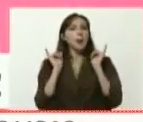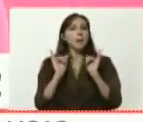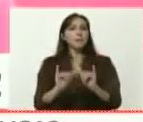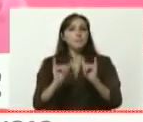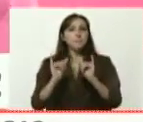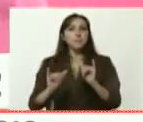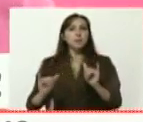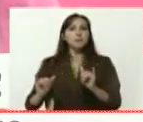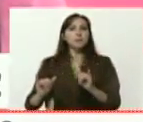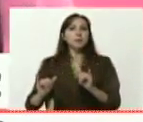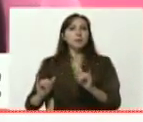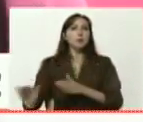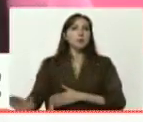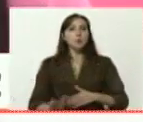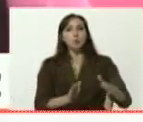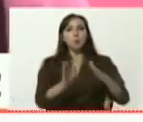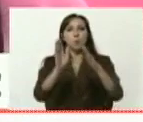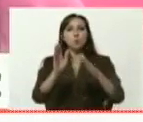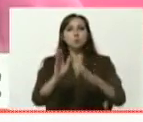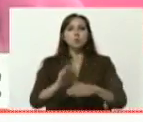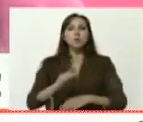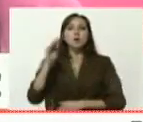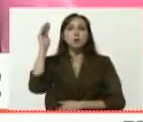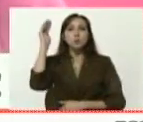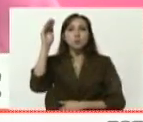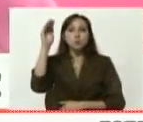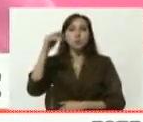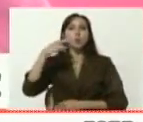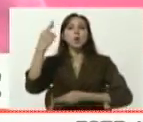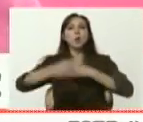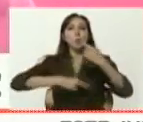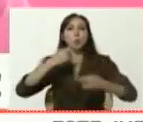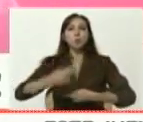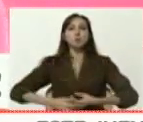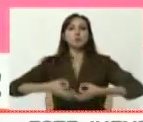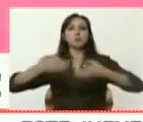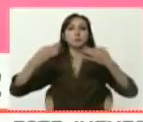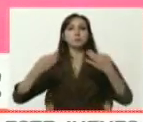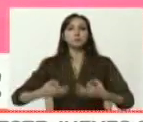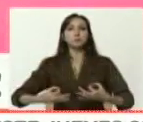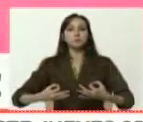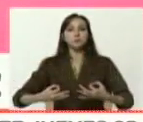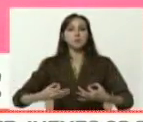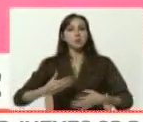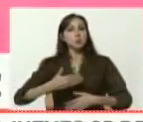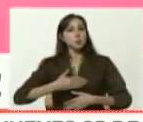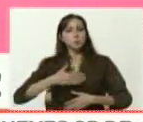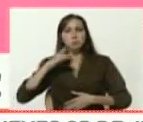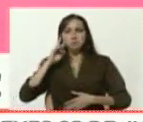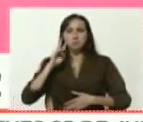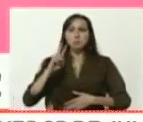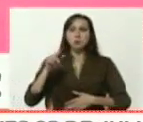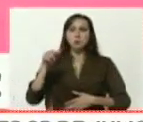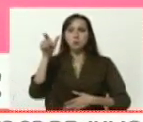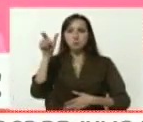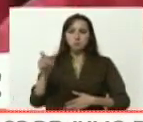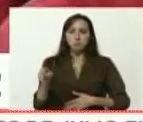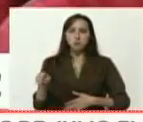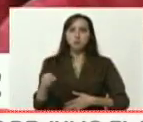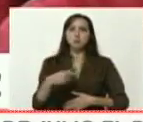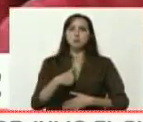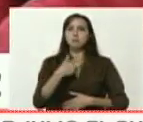hoy las riendas y el destino de esta revolución. Y cuando yo lo escuchaba a usted, yo